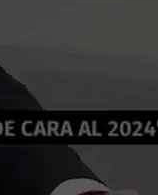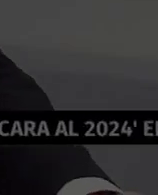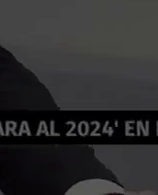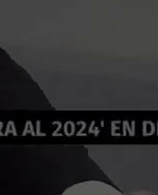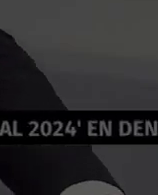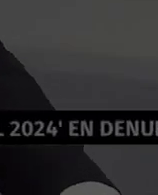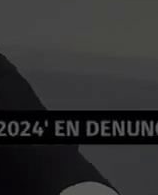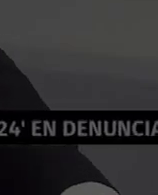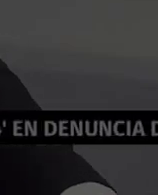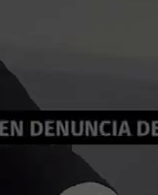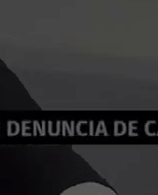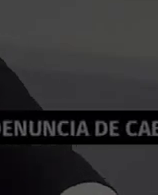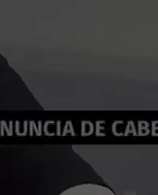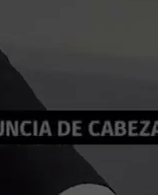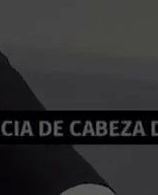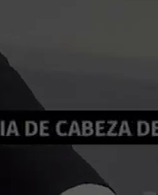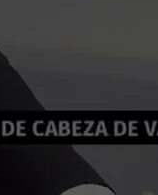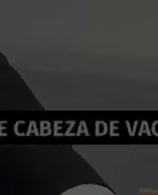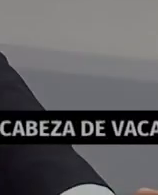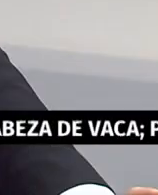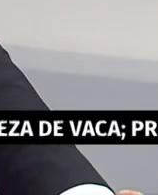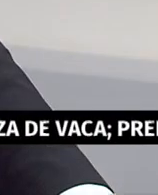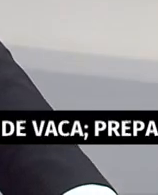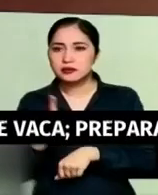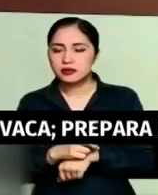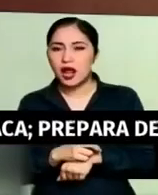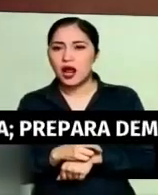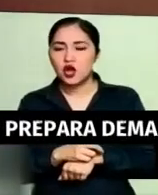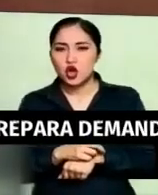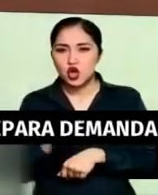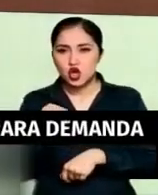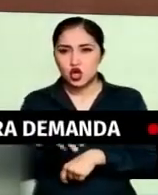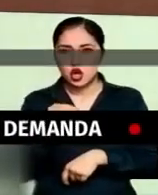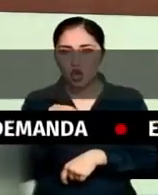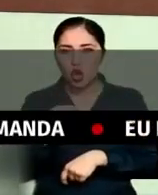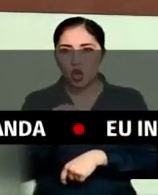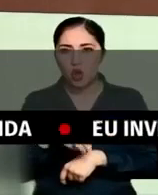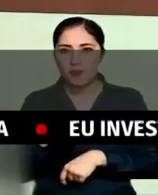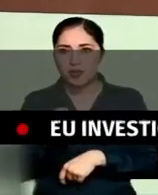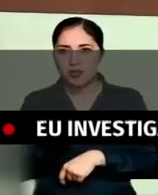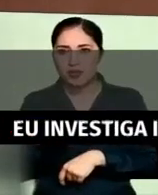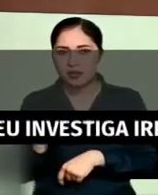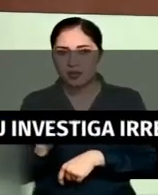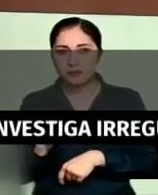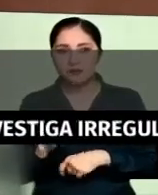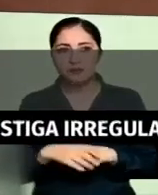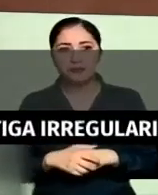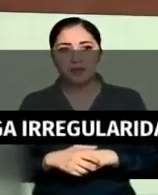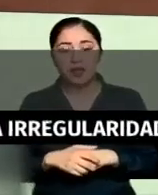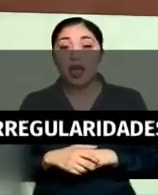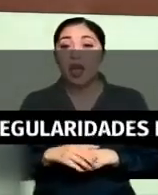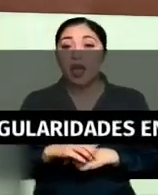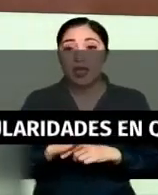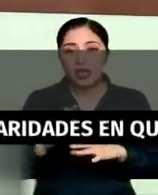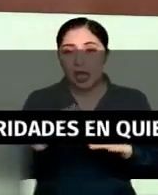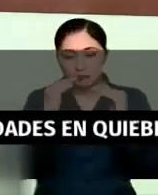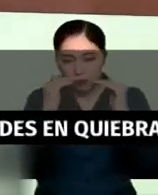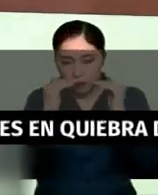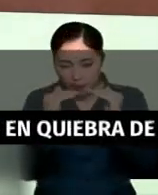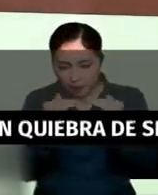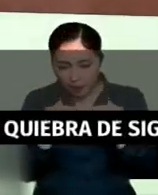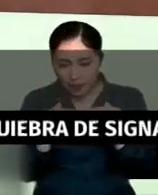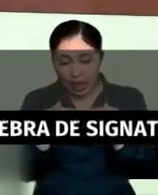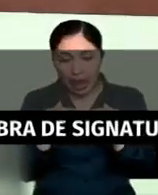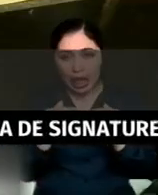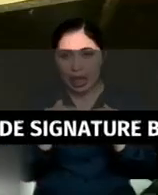en Sinaloa hay iniciativa propia sin mediar ninguna solicitud de información al respecto el gobernador Rubén mosch